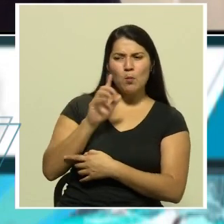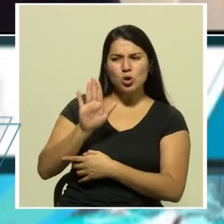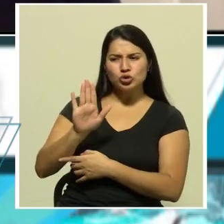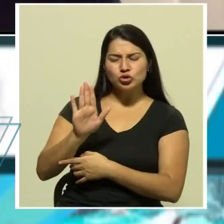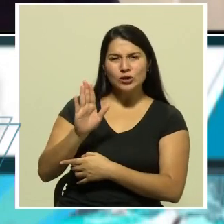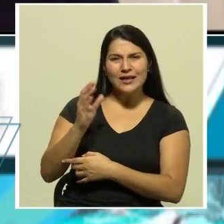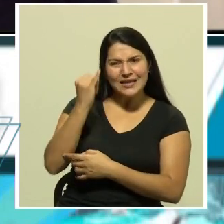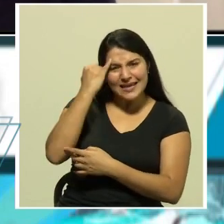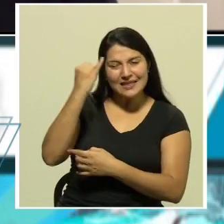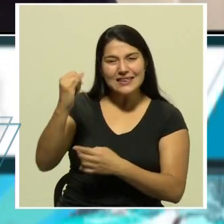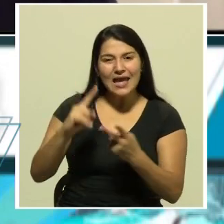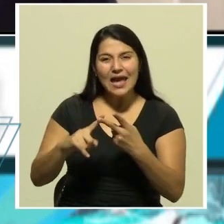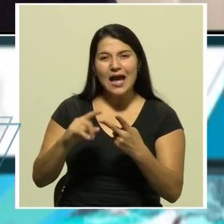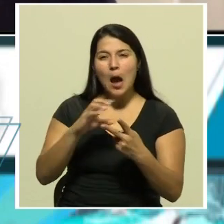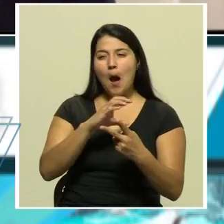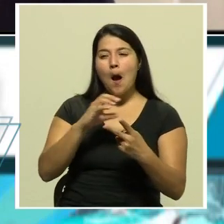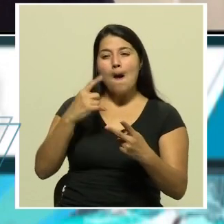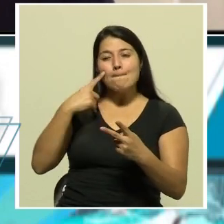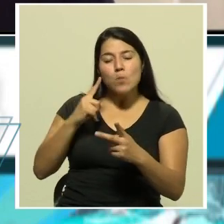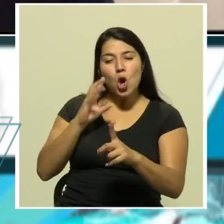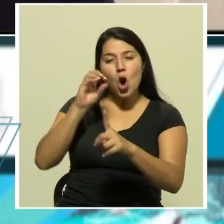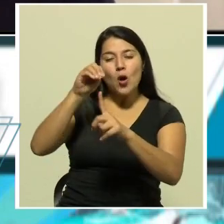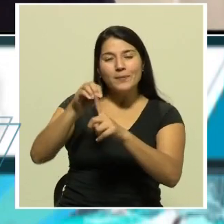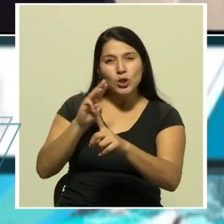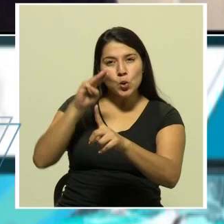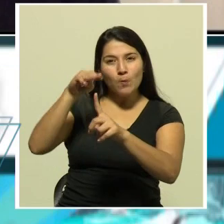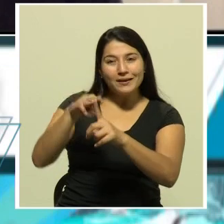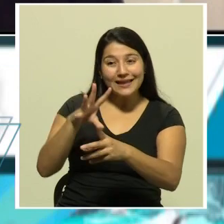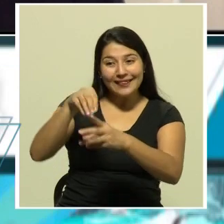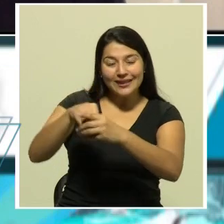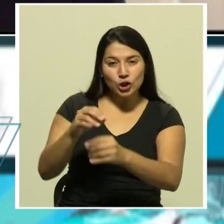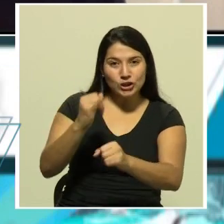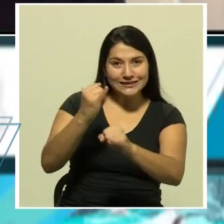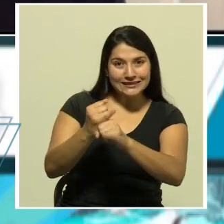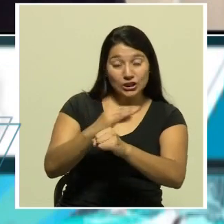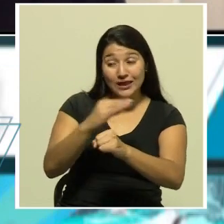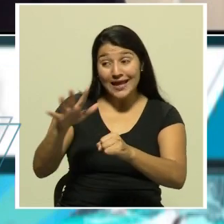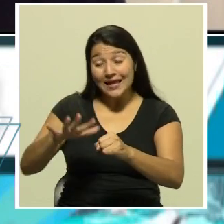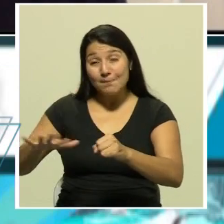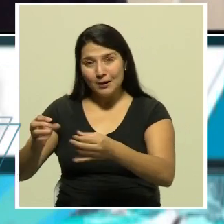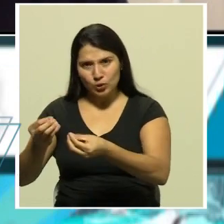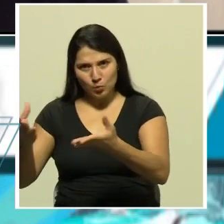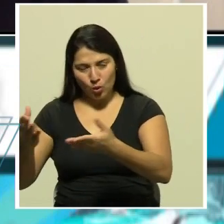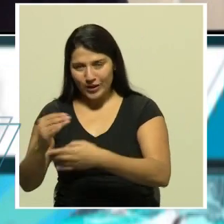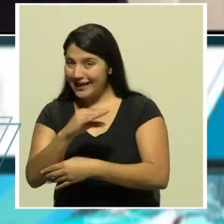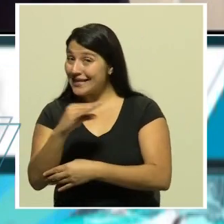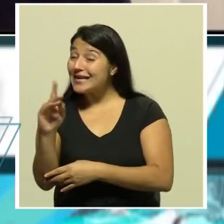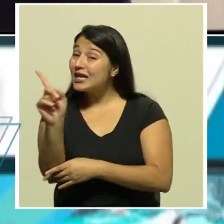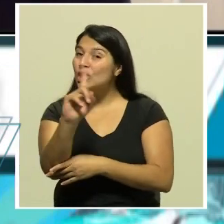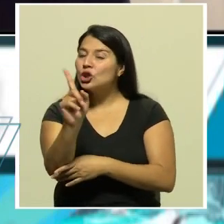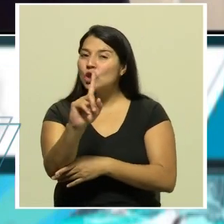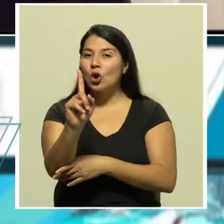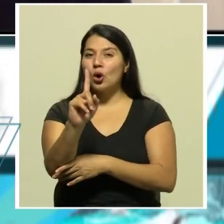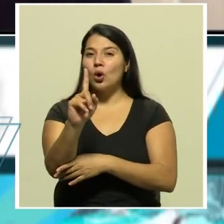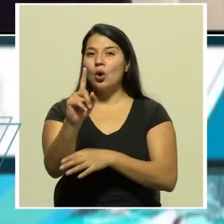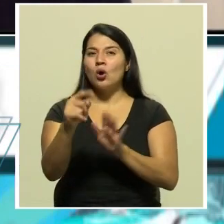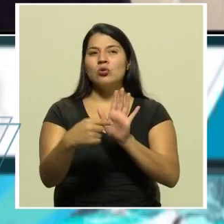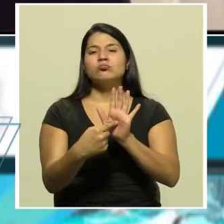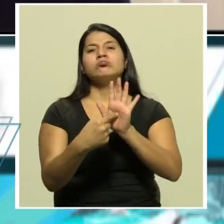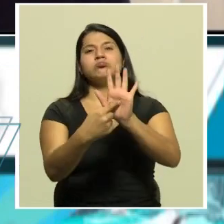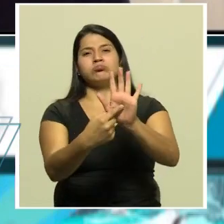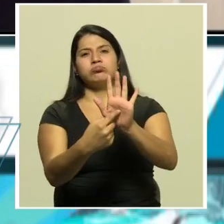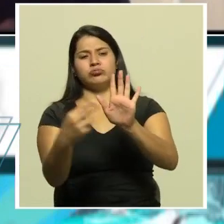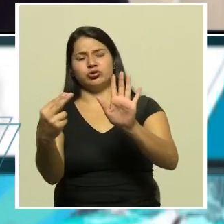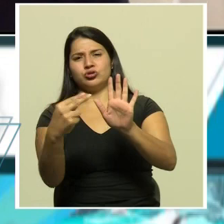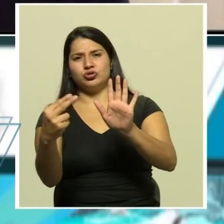nuestros objetivos y metas dentro de las instituciones y los espacios públicos, y que no se nos ponga más bien en exposición nuestra propia